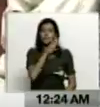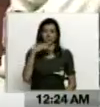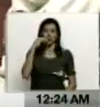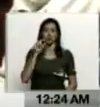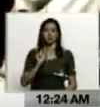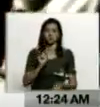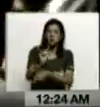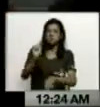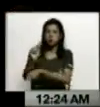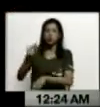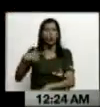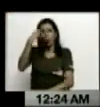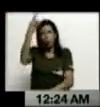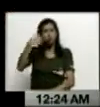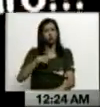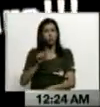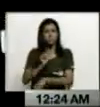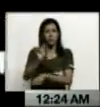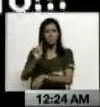el